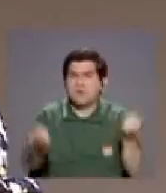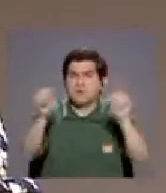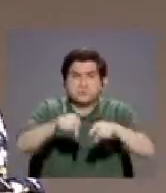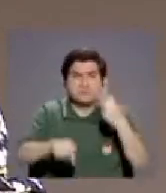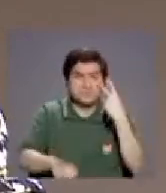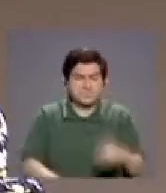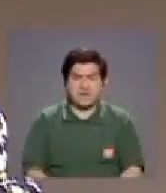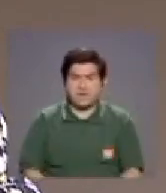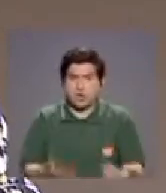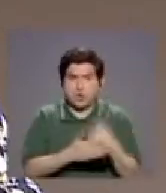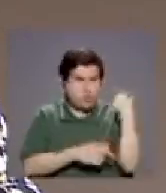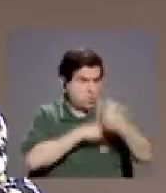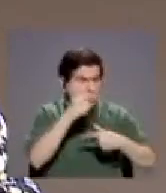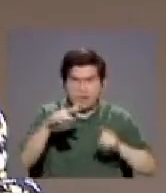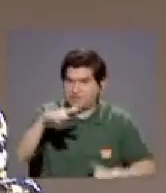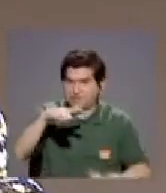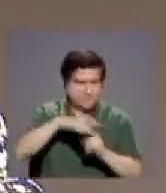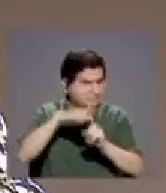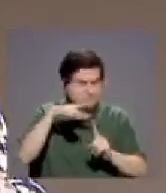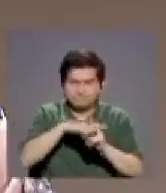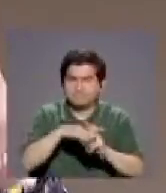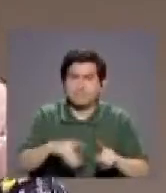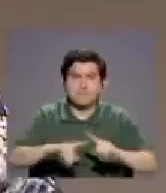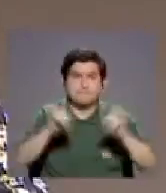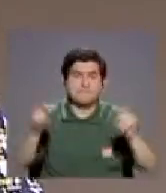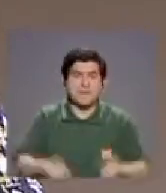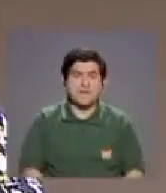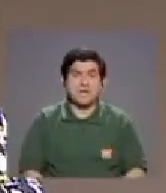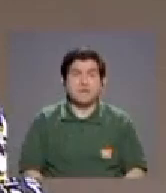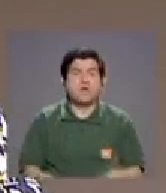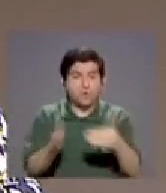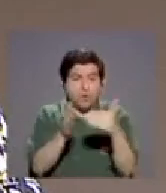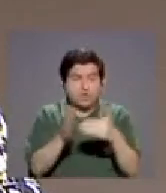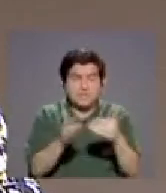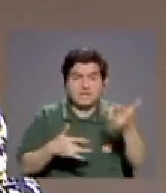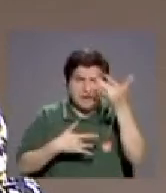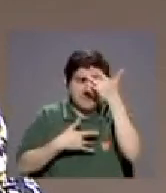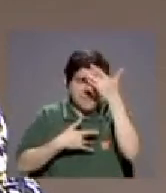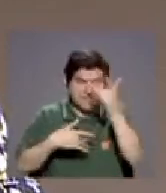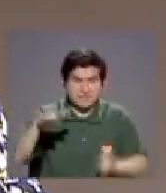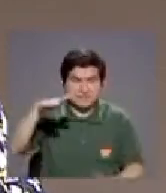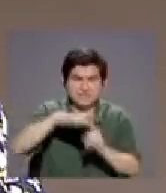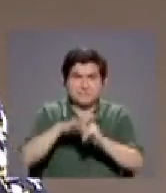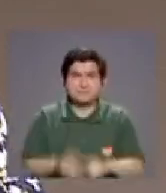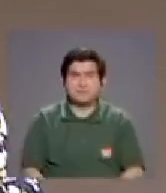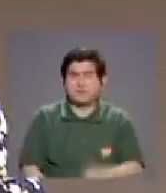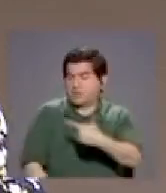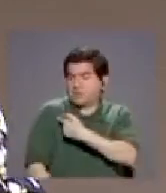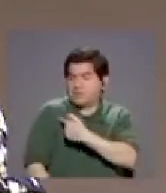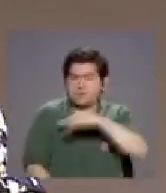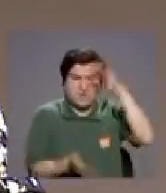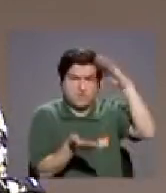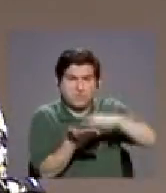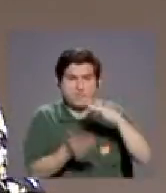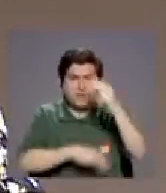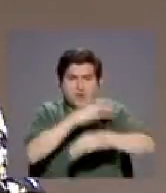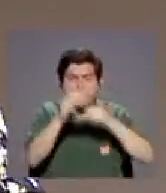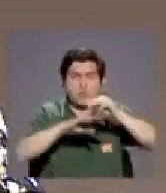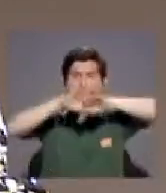serie de enfermedades que están emergiendo precisamente porque las coberturas vacunales han bajado. Y en un mundo